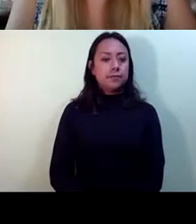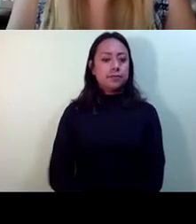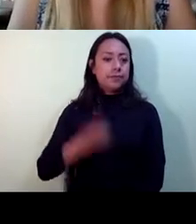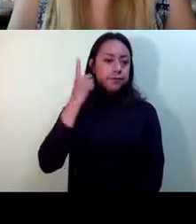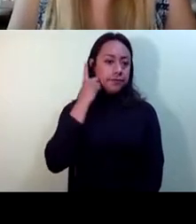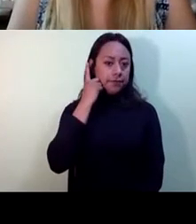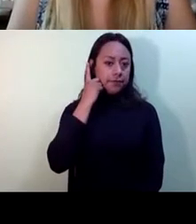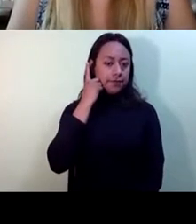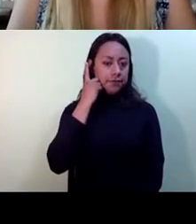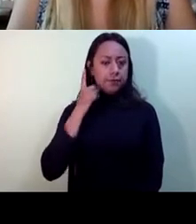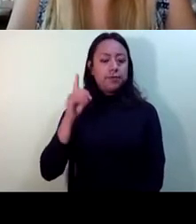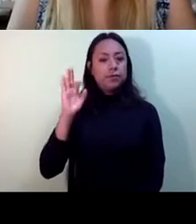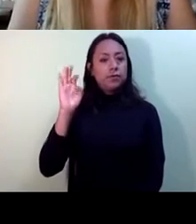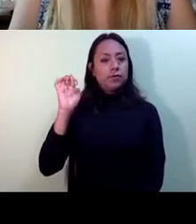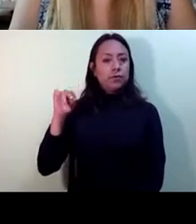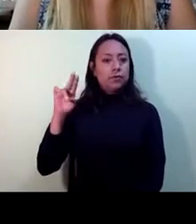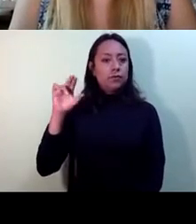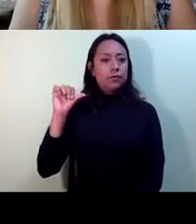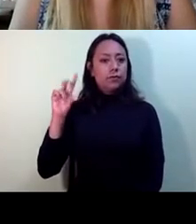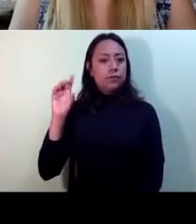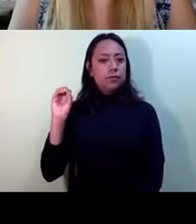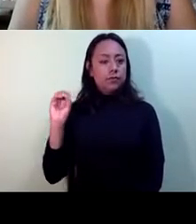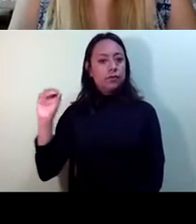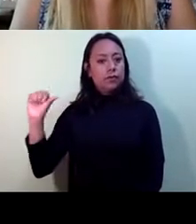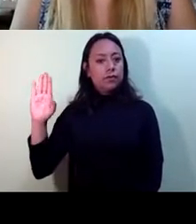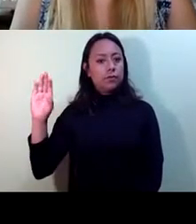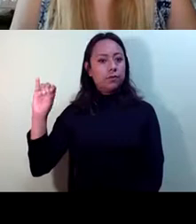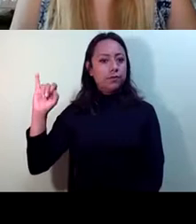Diputado Fernando José Aboitizaro. Aboitiz en pro.